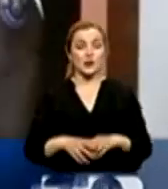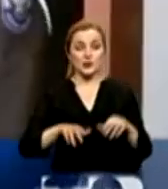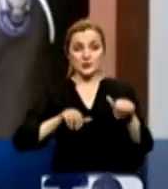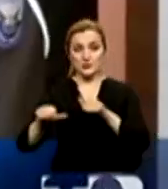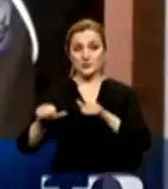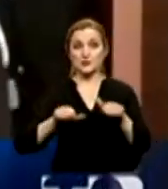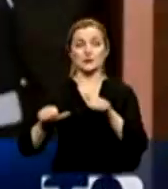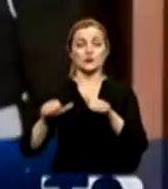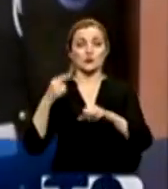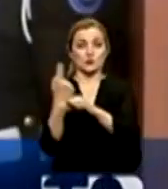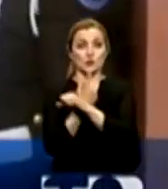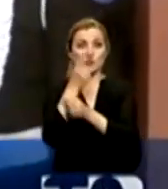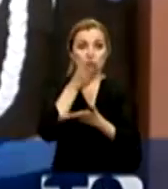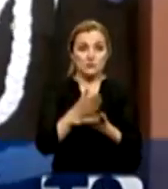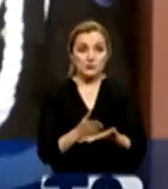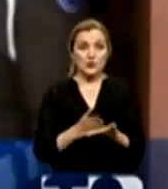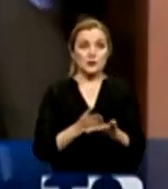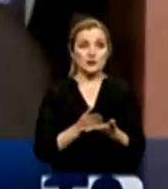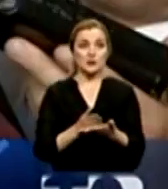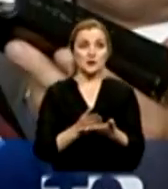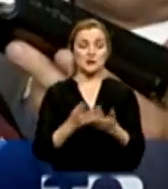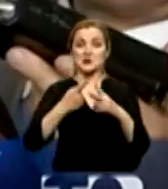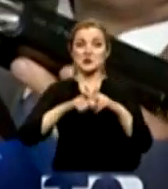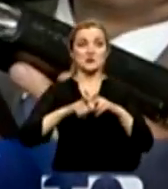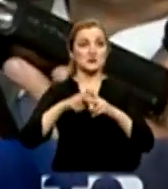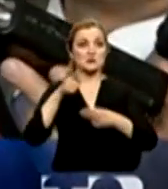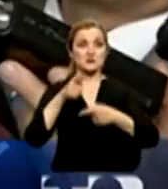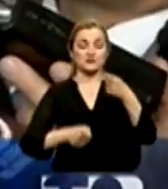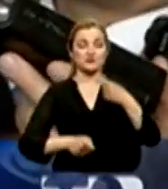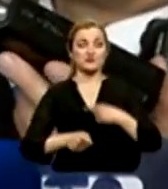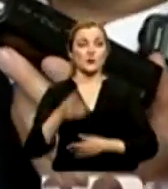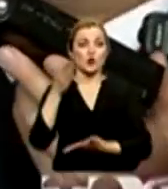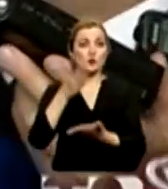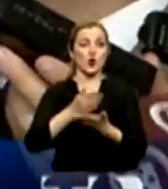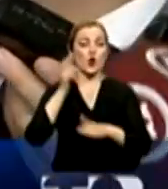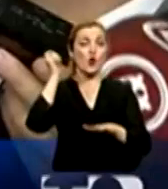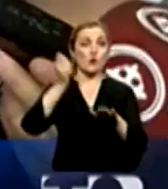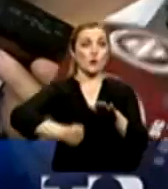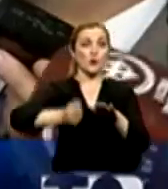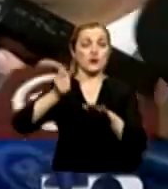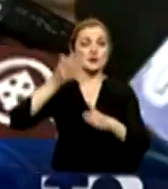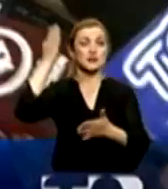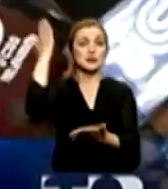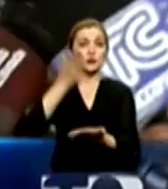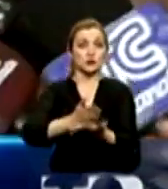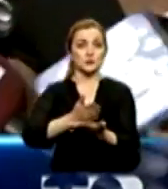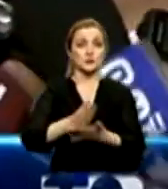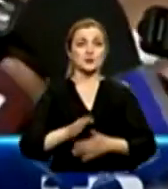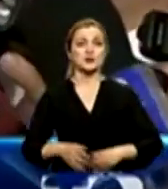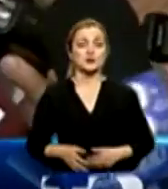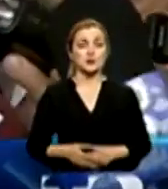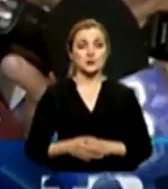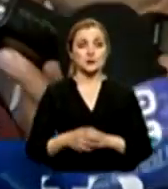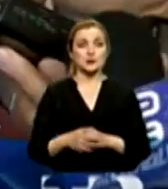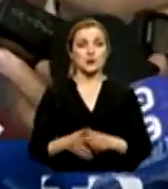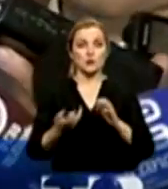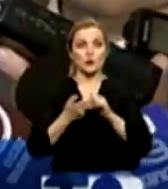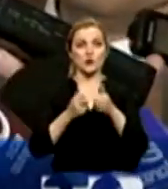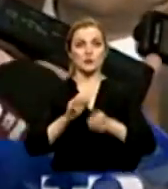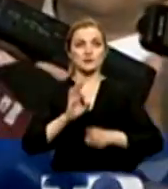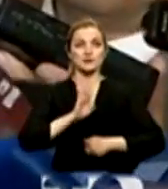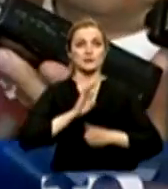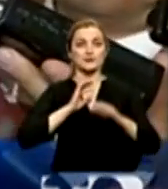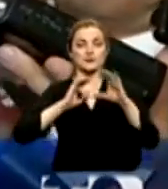diligencia que tras 1 hora y media no logró instalarse. Ha sido suspendida por la señora jueza en virtud de que hemos tenido problemas técnicos